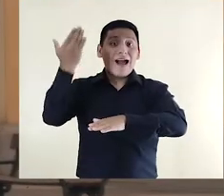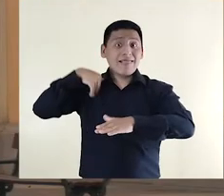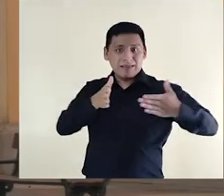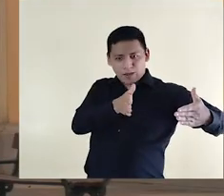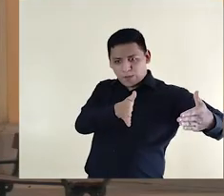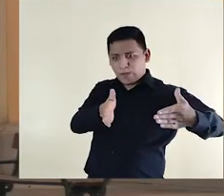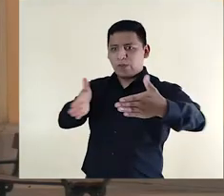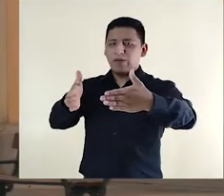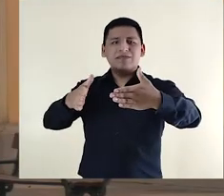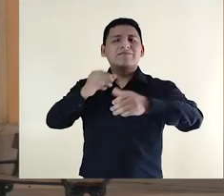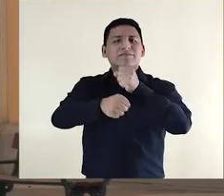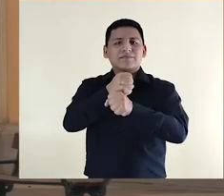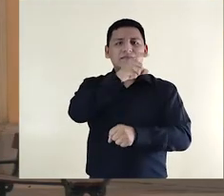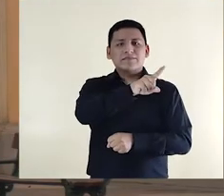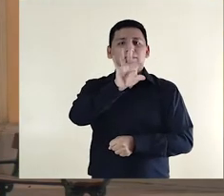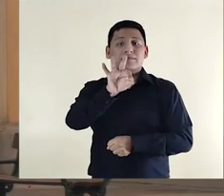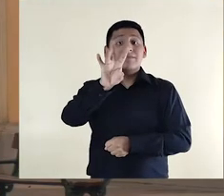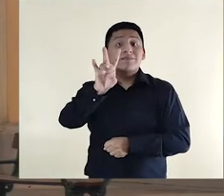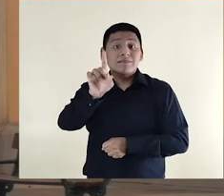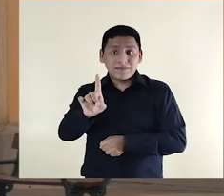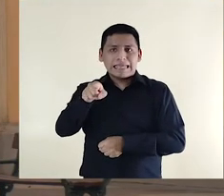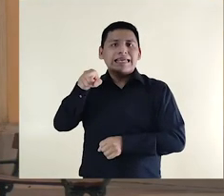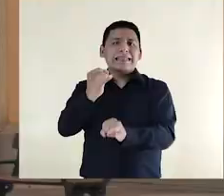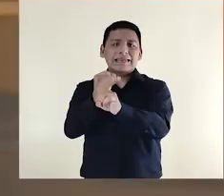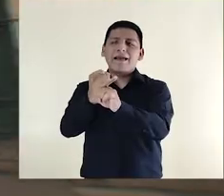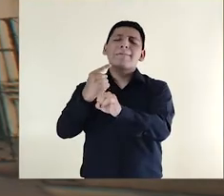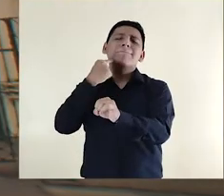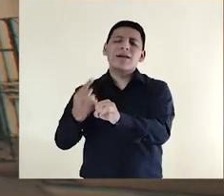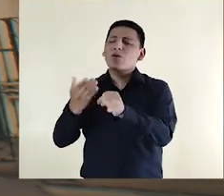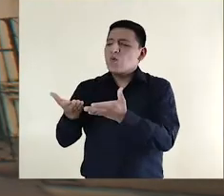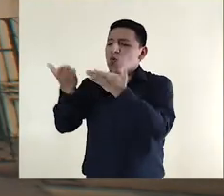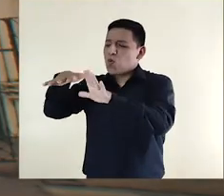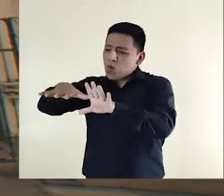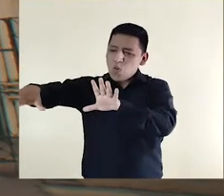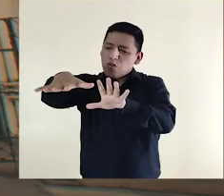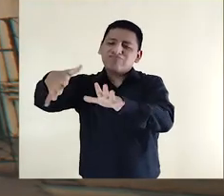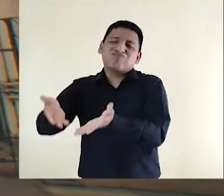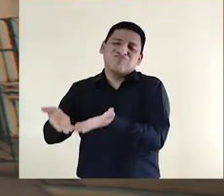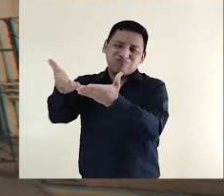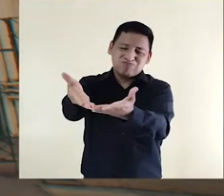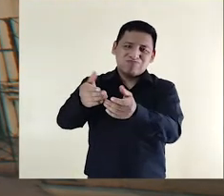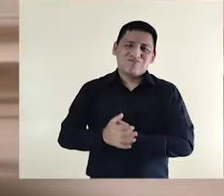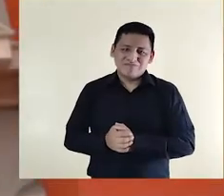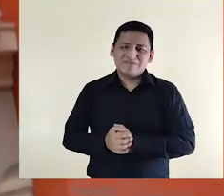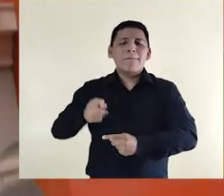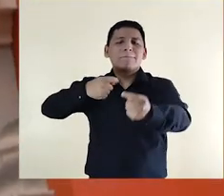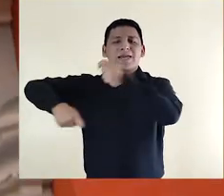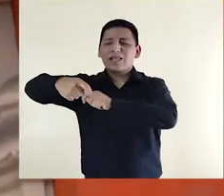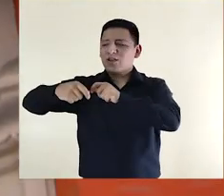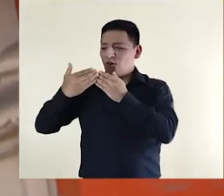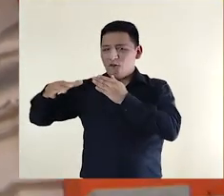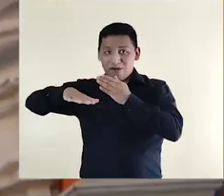que el ensanche de la avenida realizado en 1971, la iglesia perdió su atrio y se mimetizó con el espacio, vendiendo